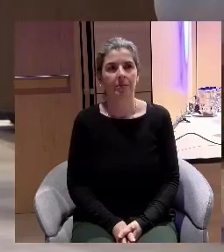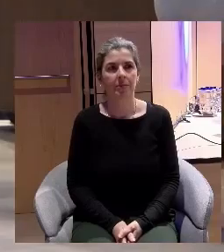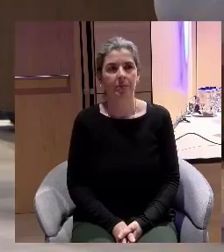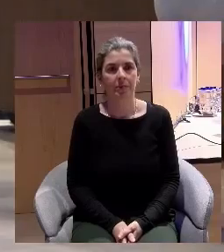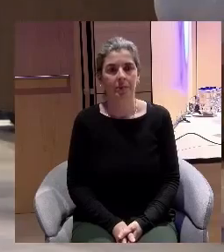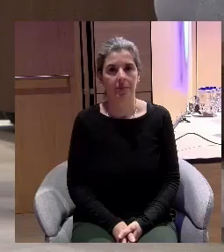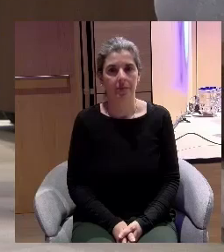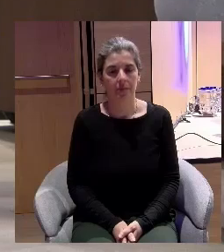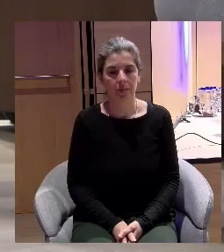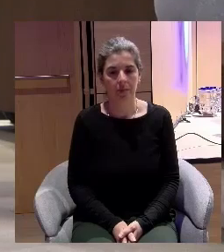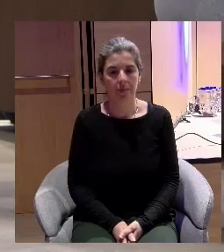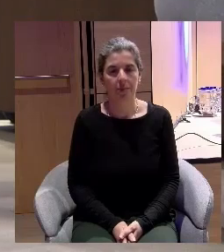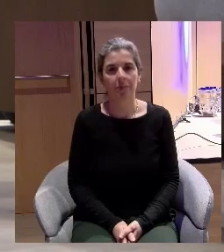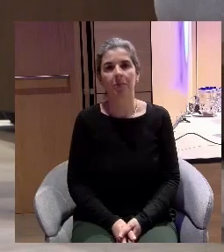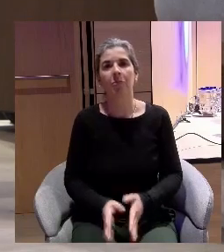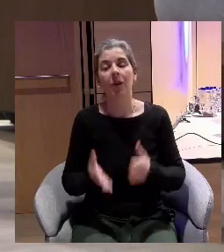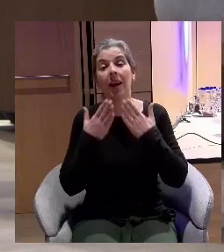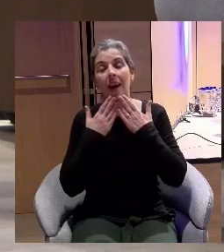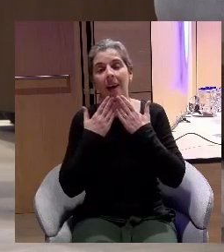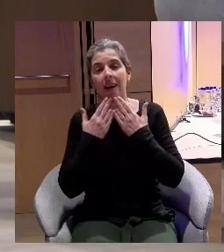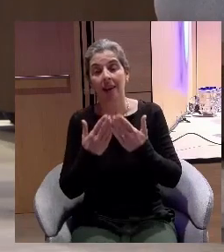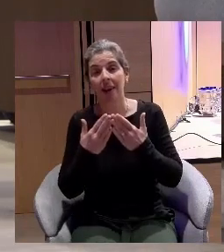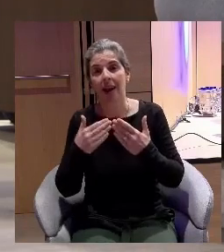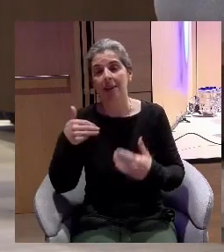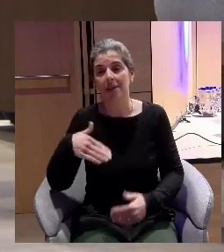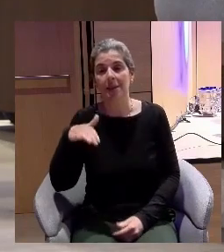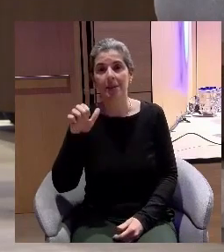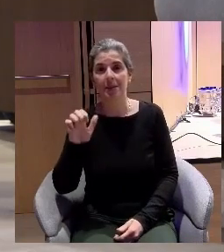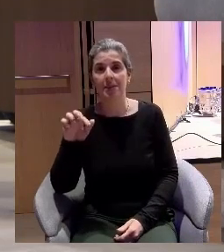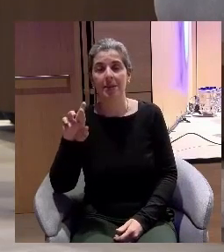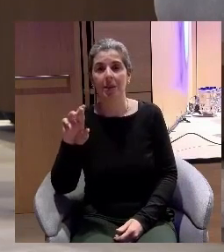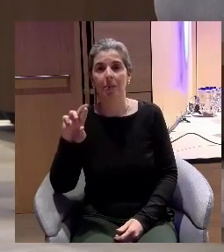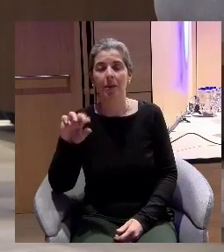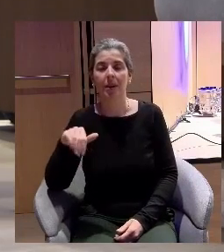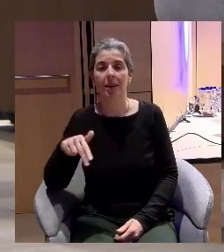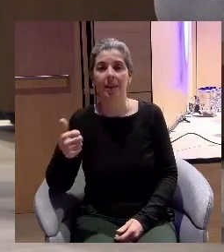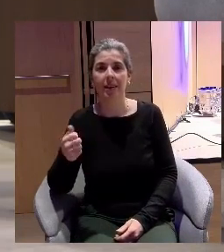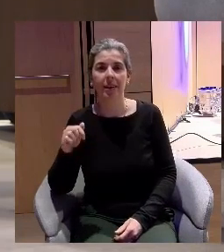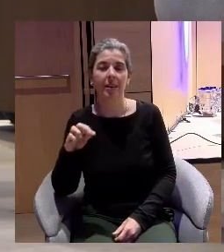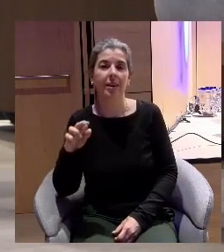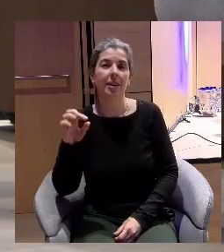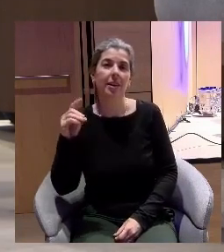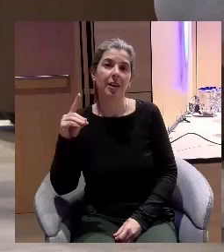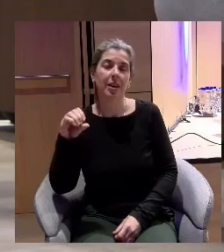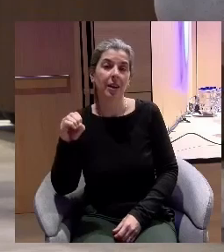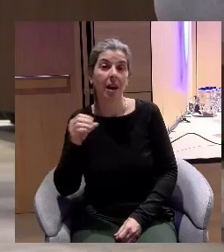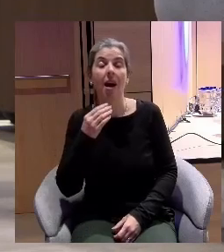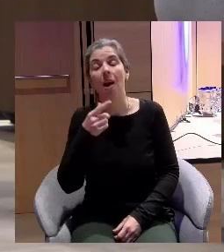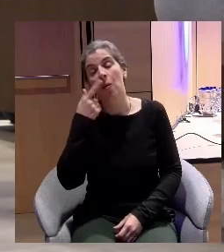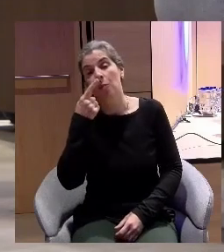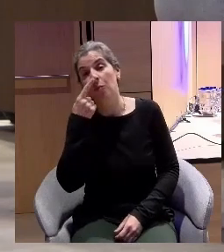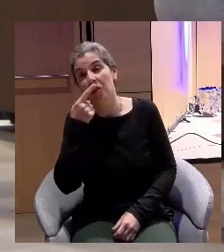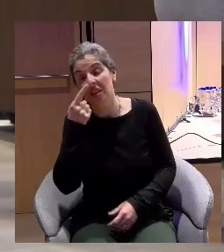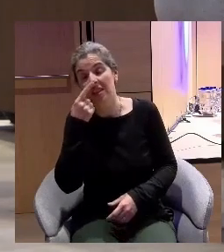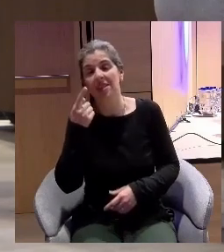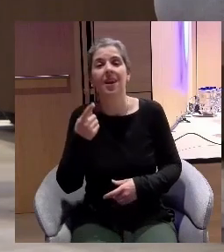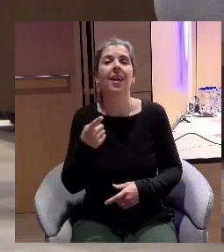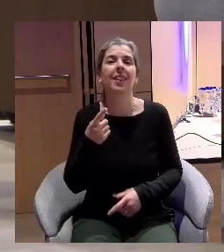Ahora sí. Muchas gracias, Bernardo. La verdad que muy interesante y sería muy lindo si pudiéramos